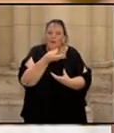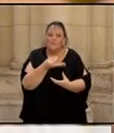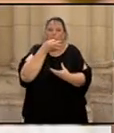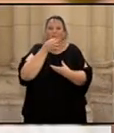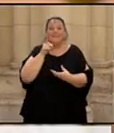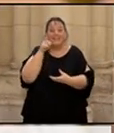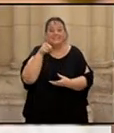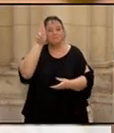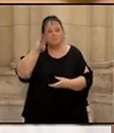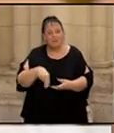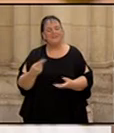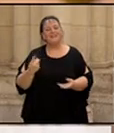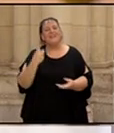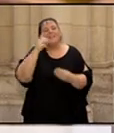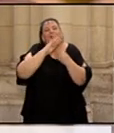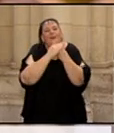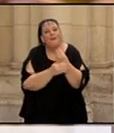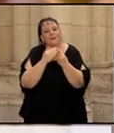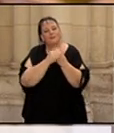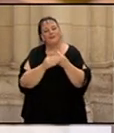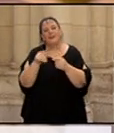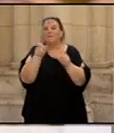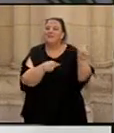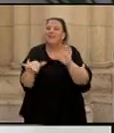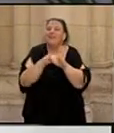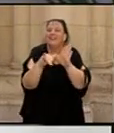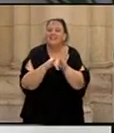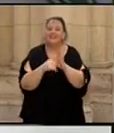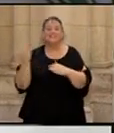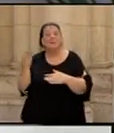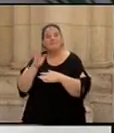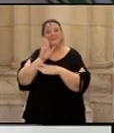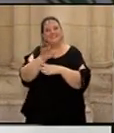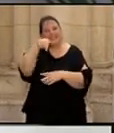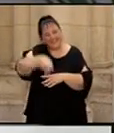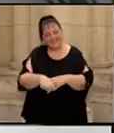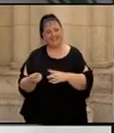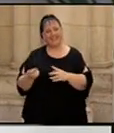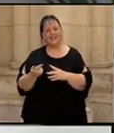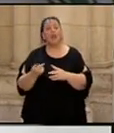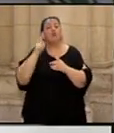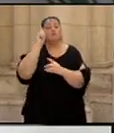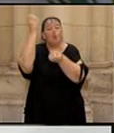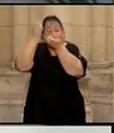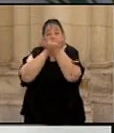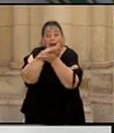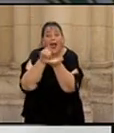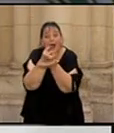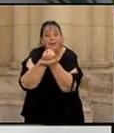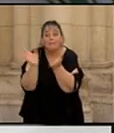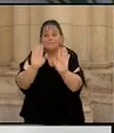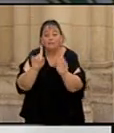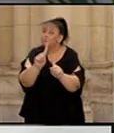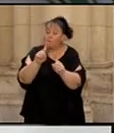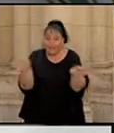Este Dios consuela la cercanía, se va a hacer presente aquí, no solamente en su palabra, sino realmente en el misterio